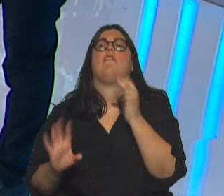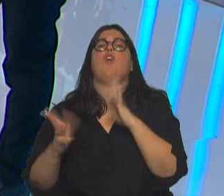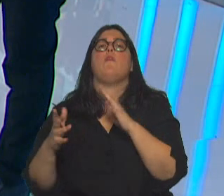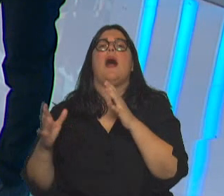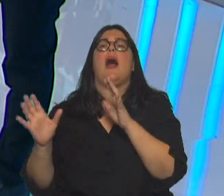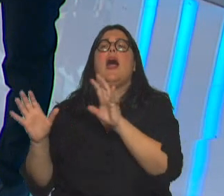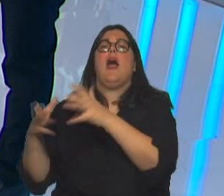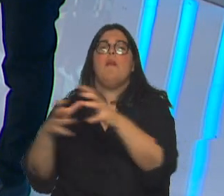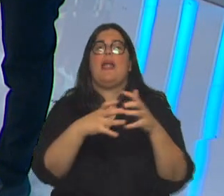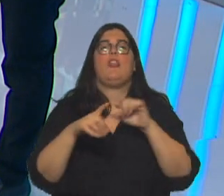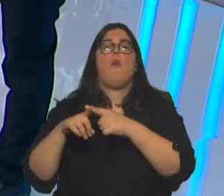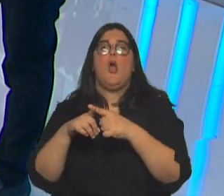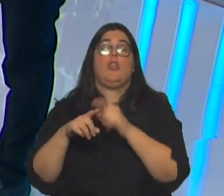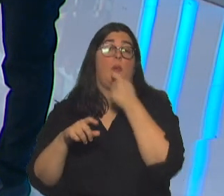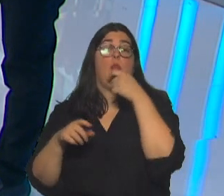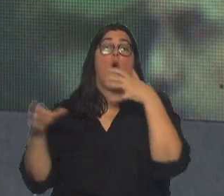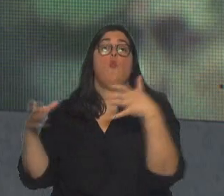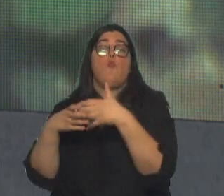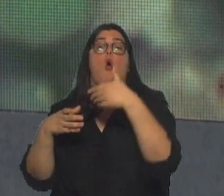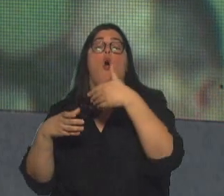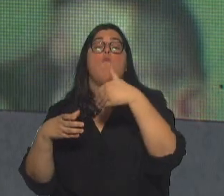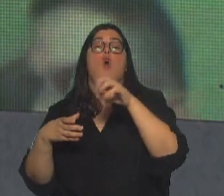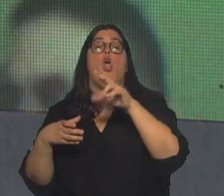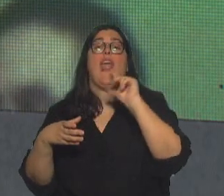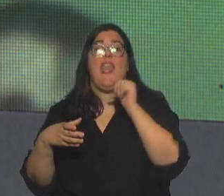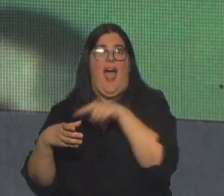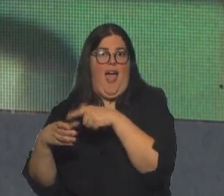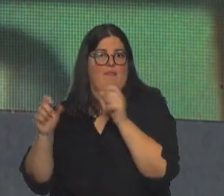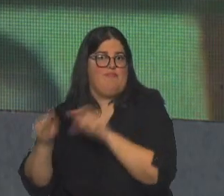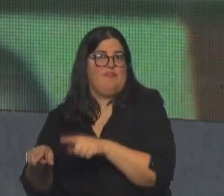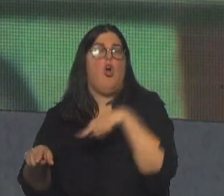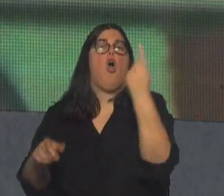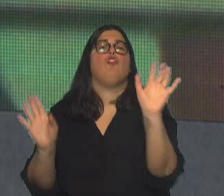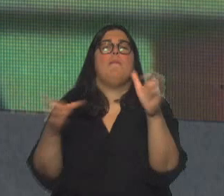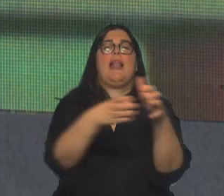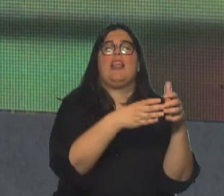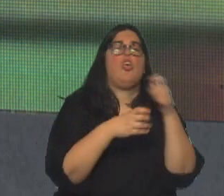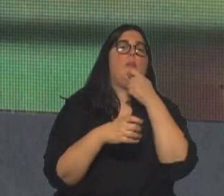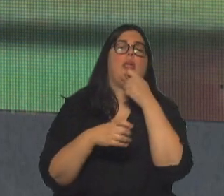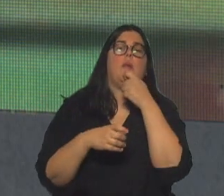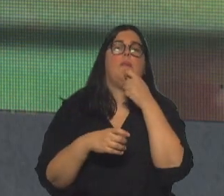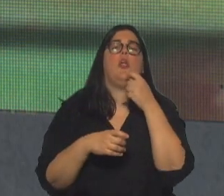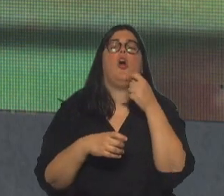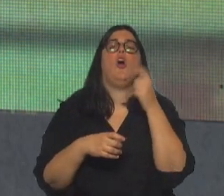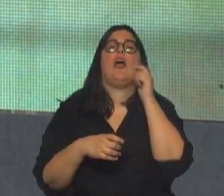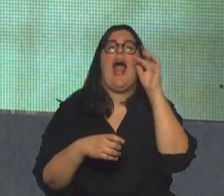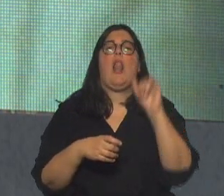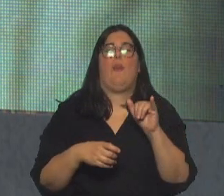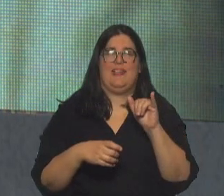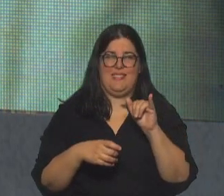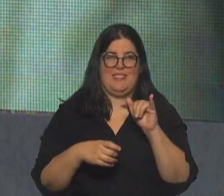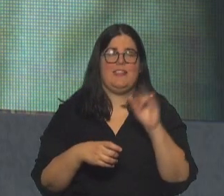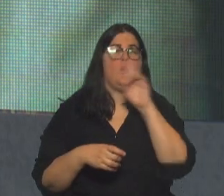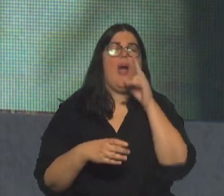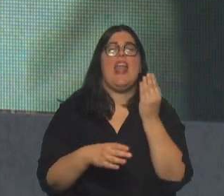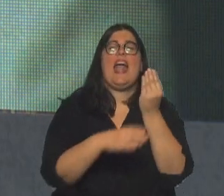Morena es una estructura en sí misma, pero después tenés del otro lado, ahí veíamos la figura de Xochitl Gálvez, la candidata del ahora